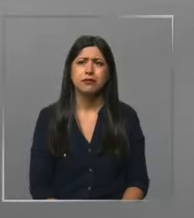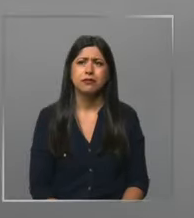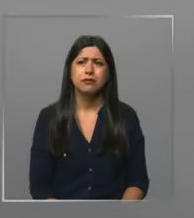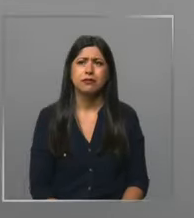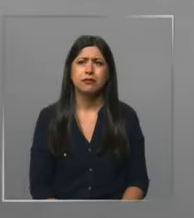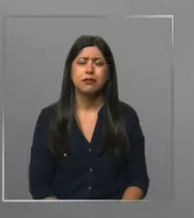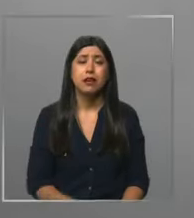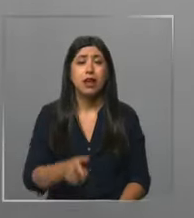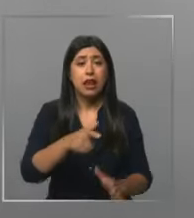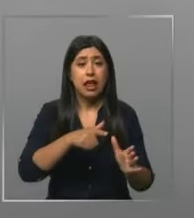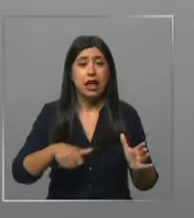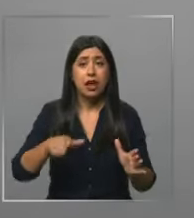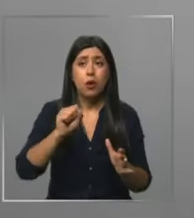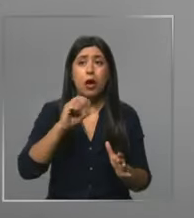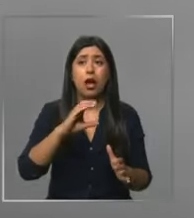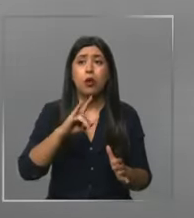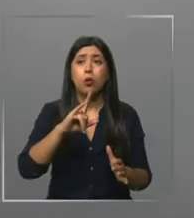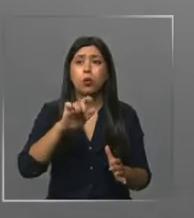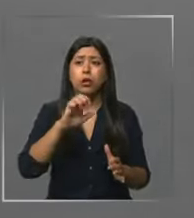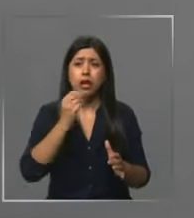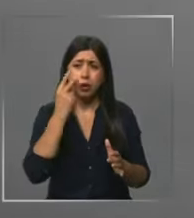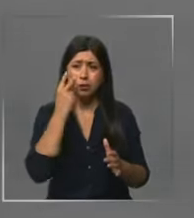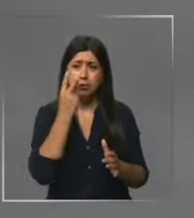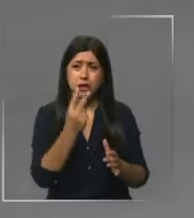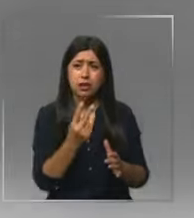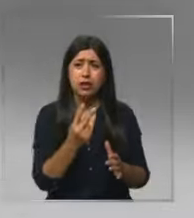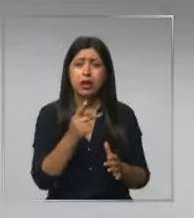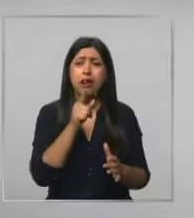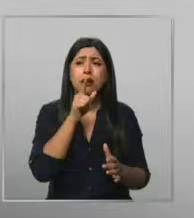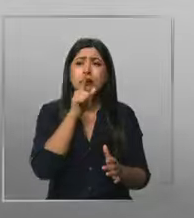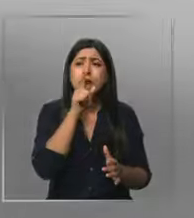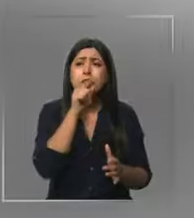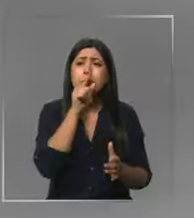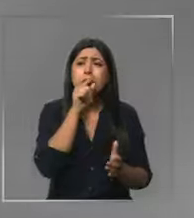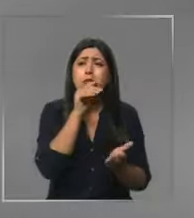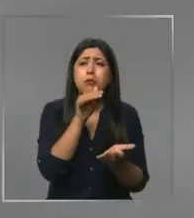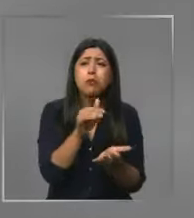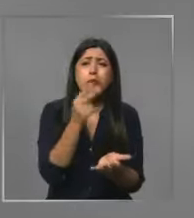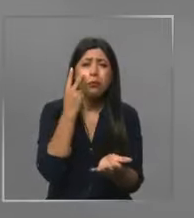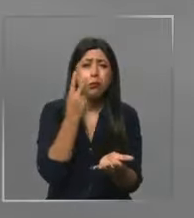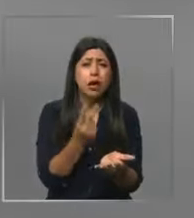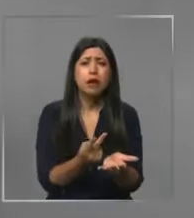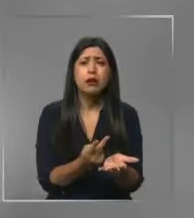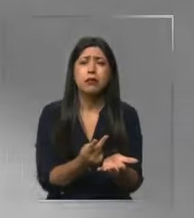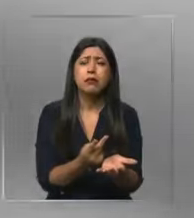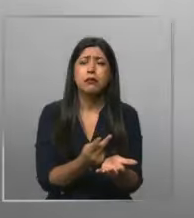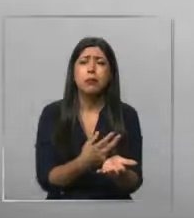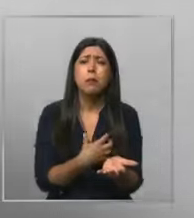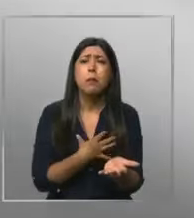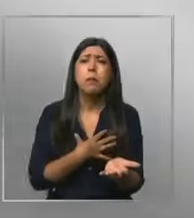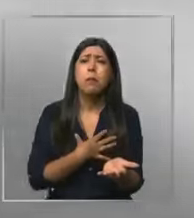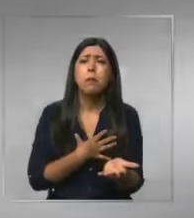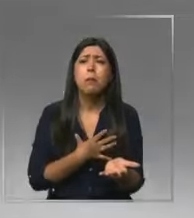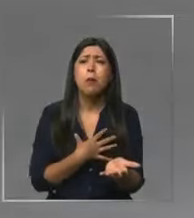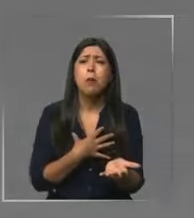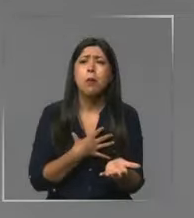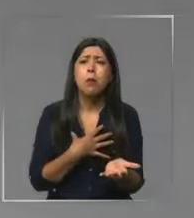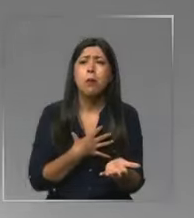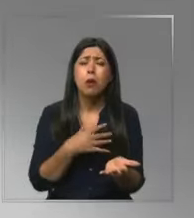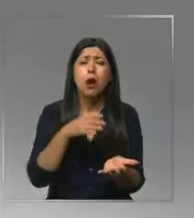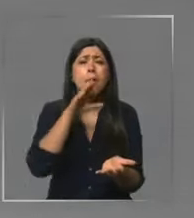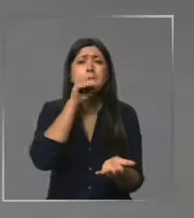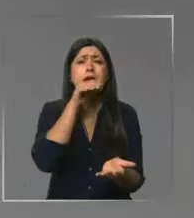Estamos en la laguna de Aculeo y mira, nos encontramos con este panorama. Mira qué terrible, ¿eh? Mira, hay un